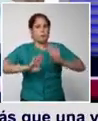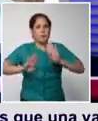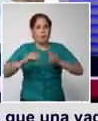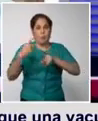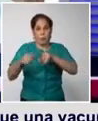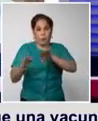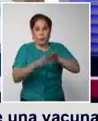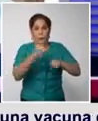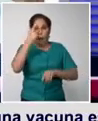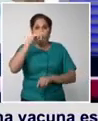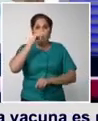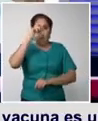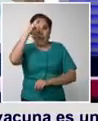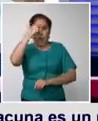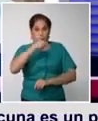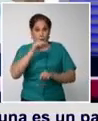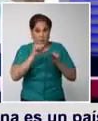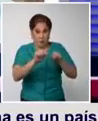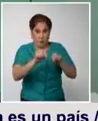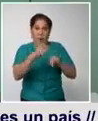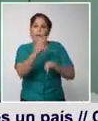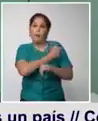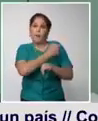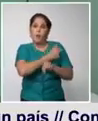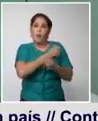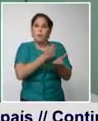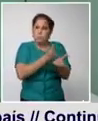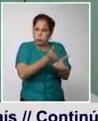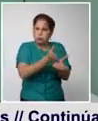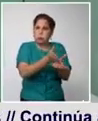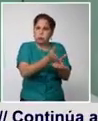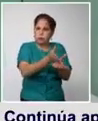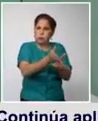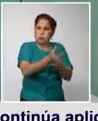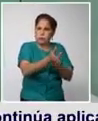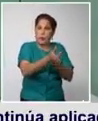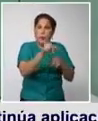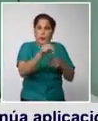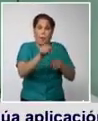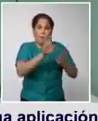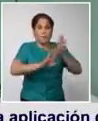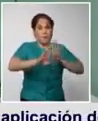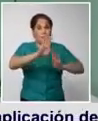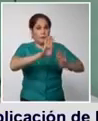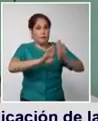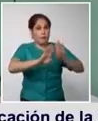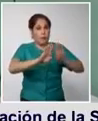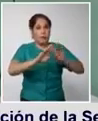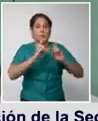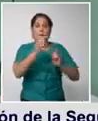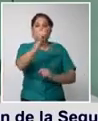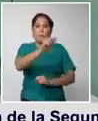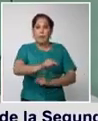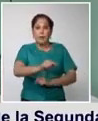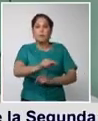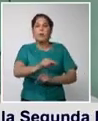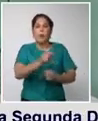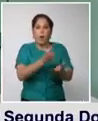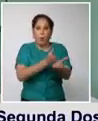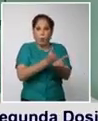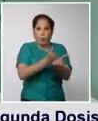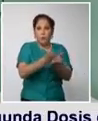la vacuna que hemos direccionado hacia la inmunización como tal de personas que todavía no